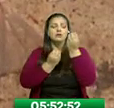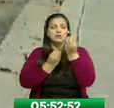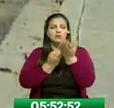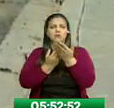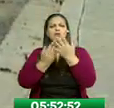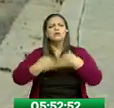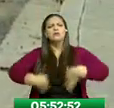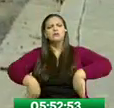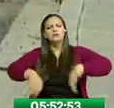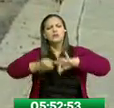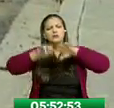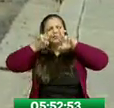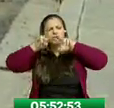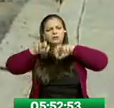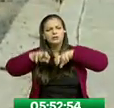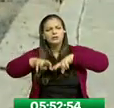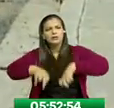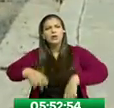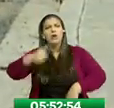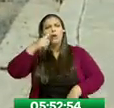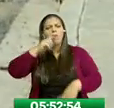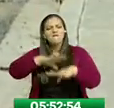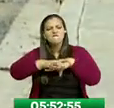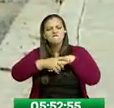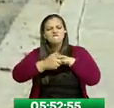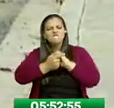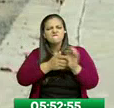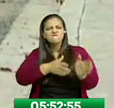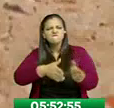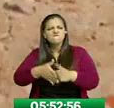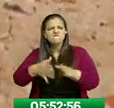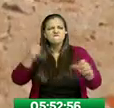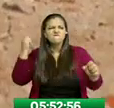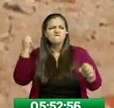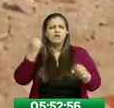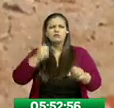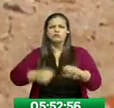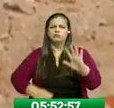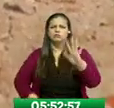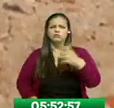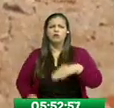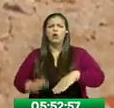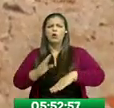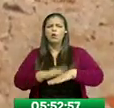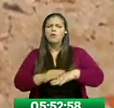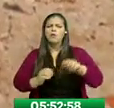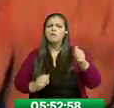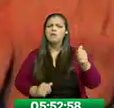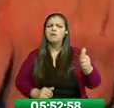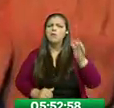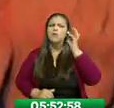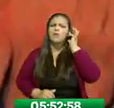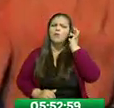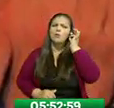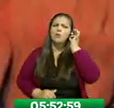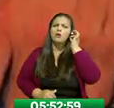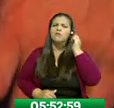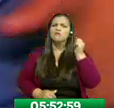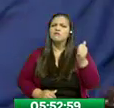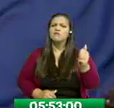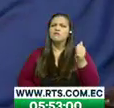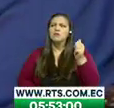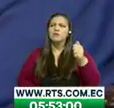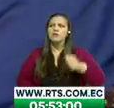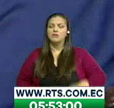bien, porque ellos no consideran que hubo un intento de femicidio en contra de la ciudadana. Sí, mi hermano tampoco